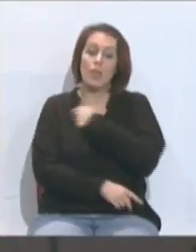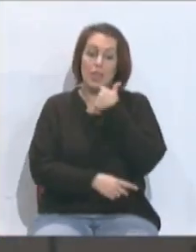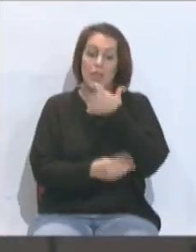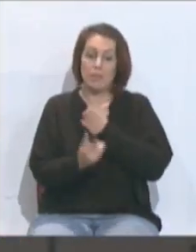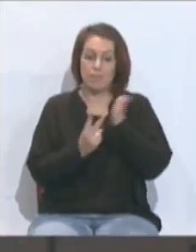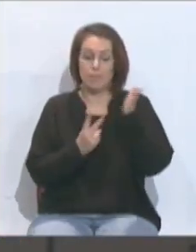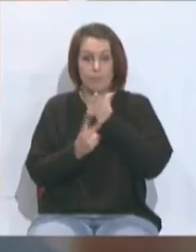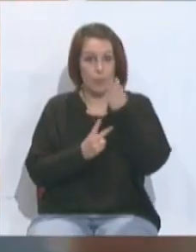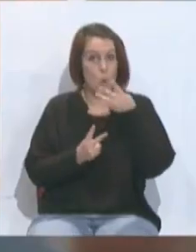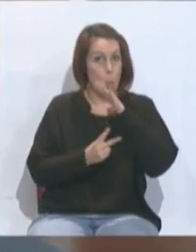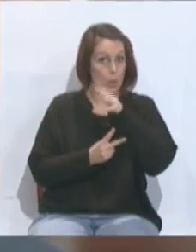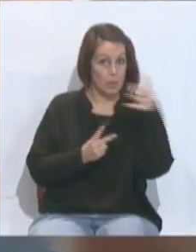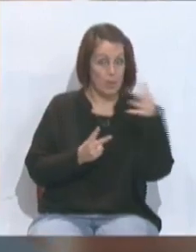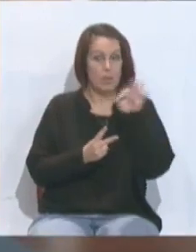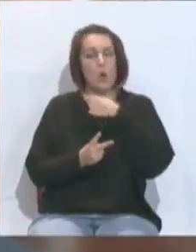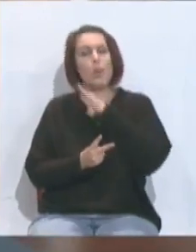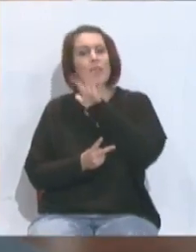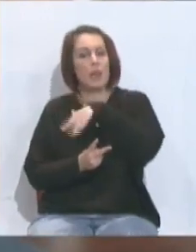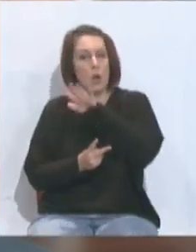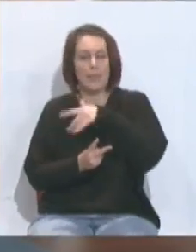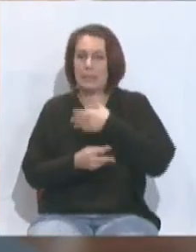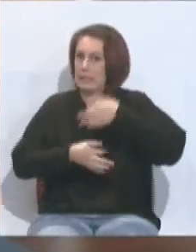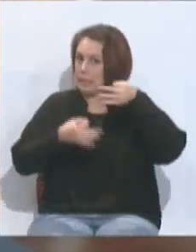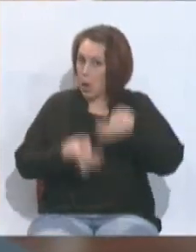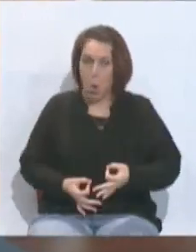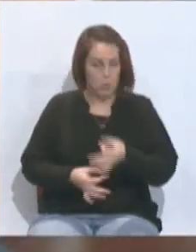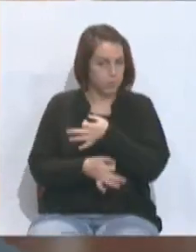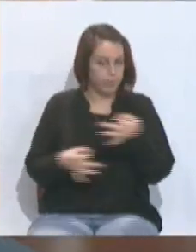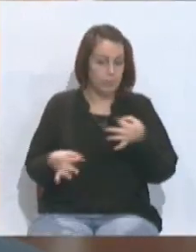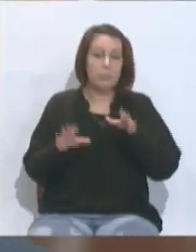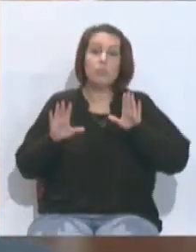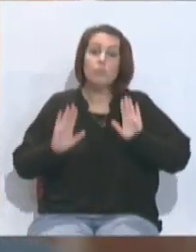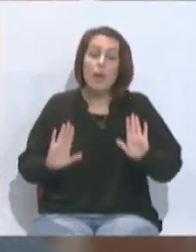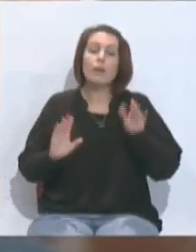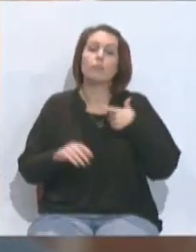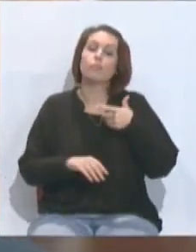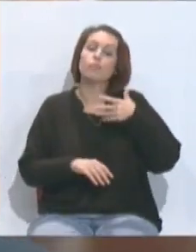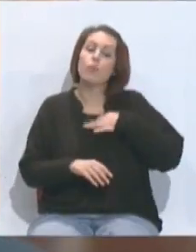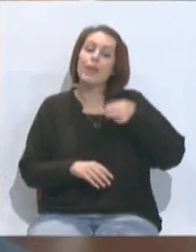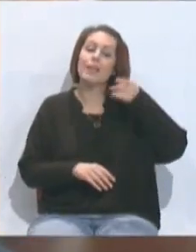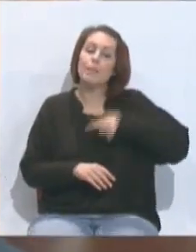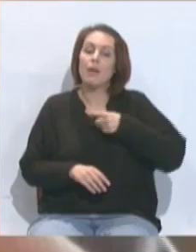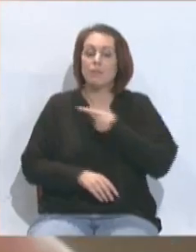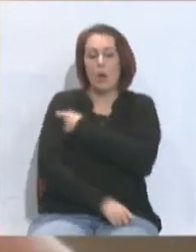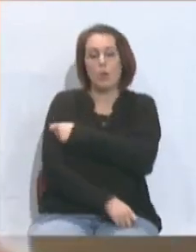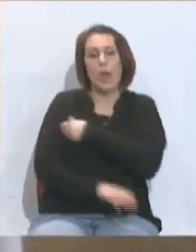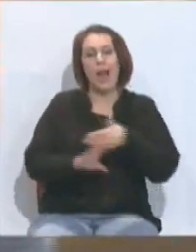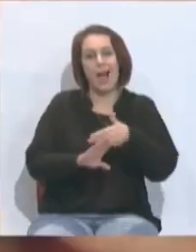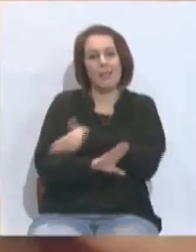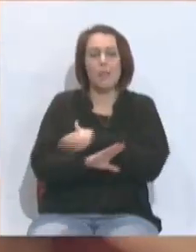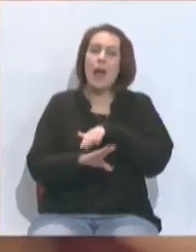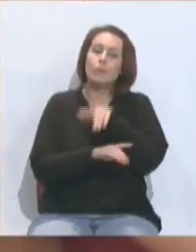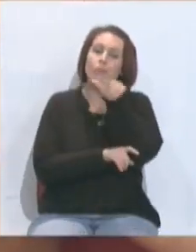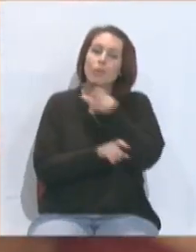a las cuatro semanas o a los cinco meses, son seguras y efectivas, pero ha abierto la opción también de vacunarse antes para